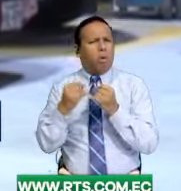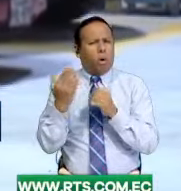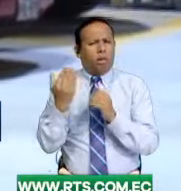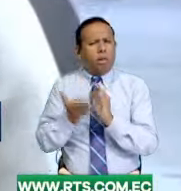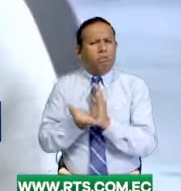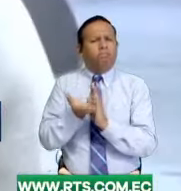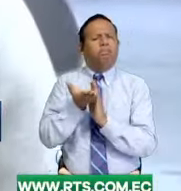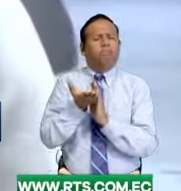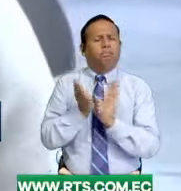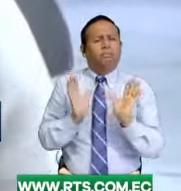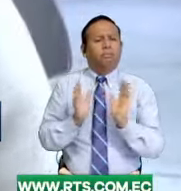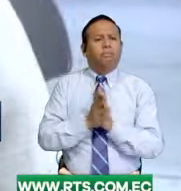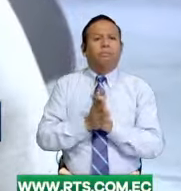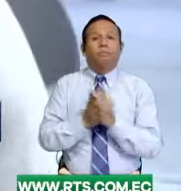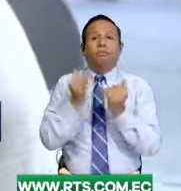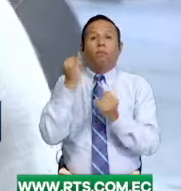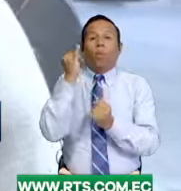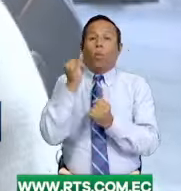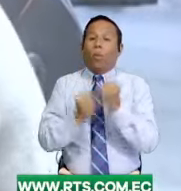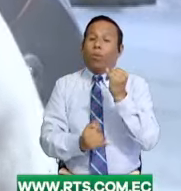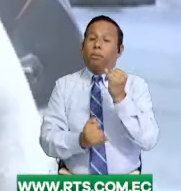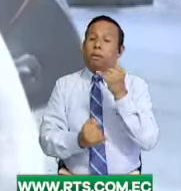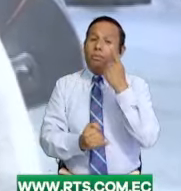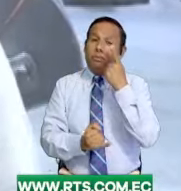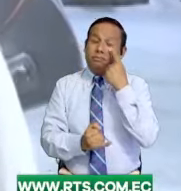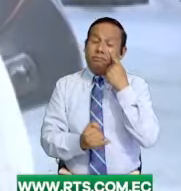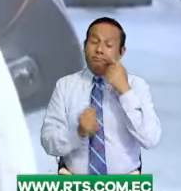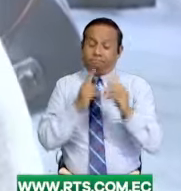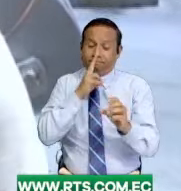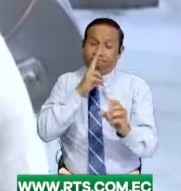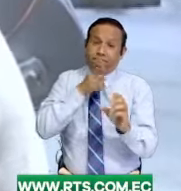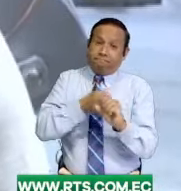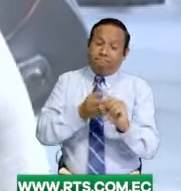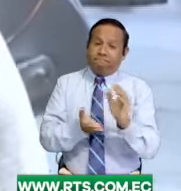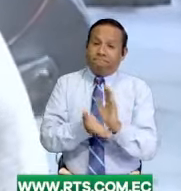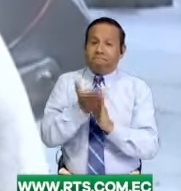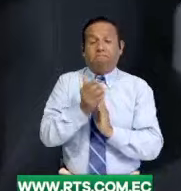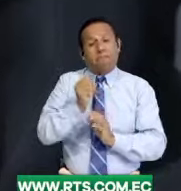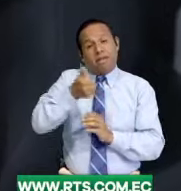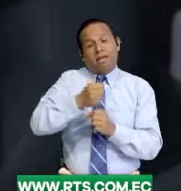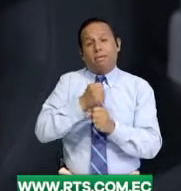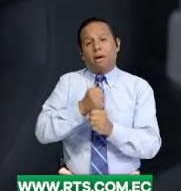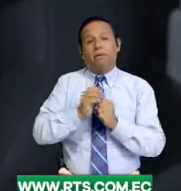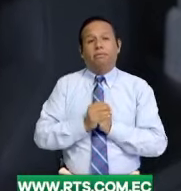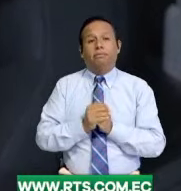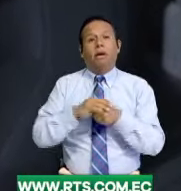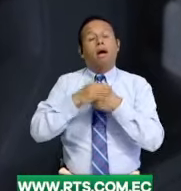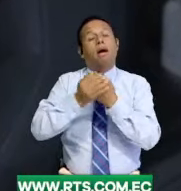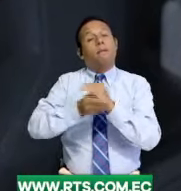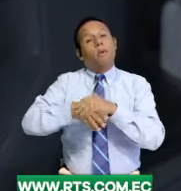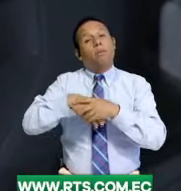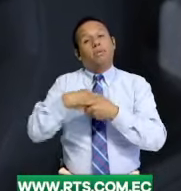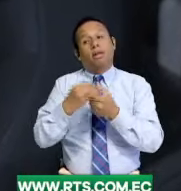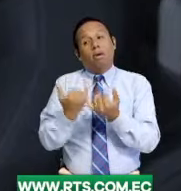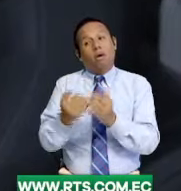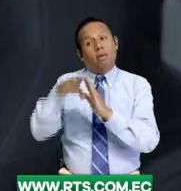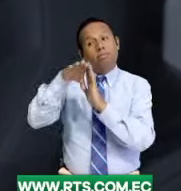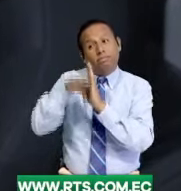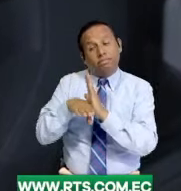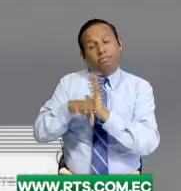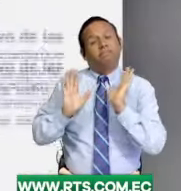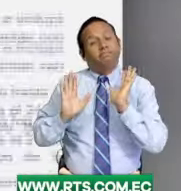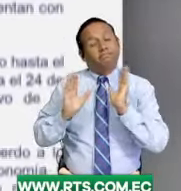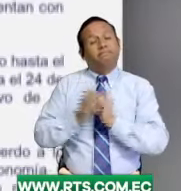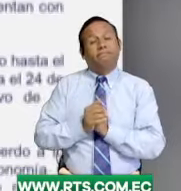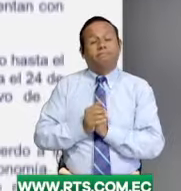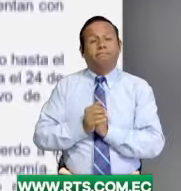por última vez cargando gasolina full para mañana salir a laborar. Aprovechando que todavía hay subsidio hasta las 12 de la noche. Paralelamente,